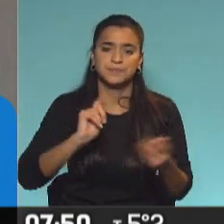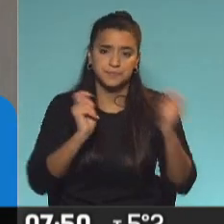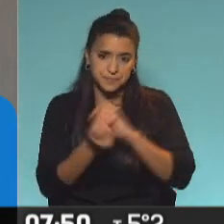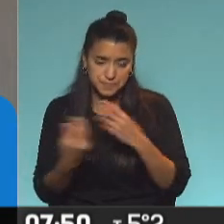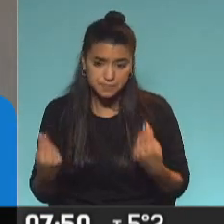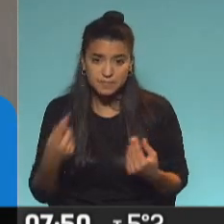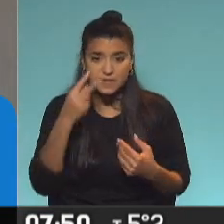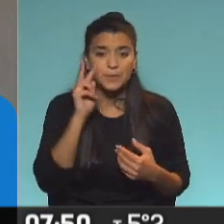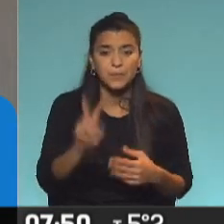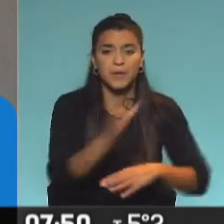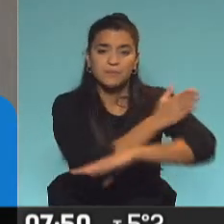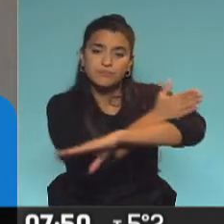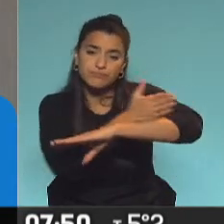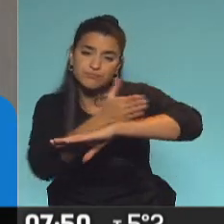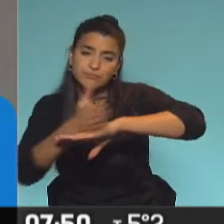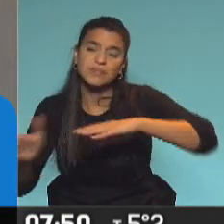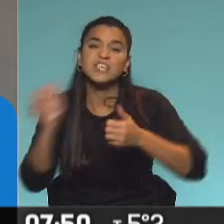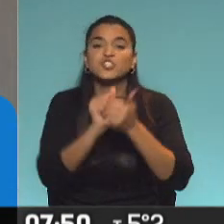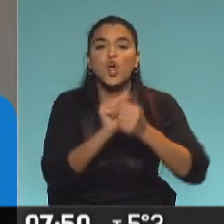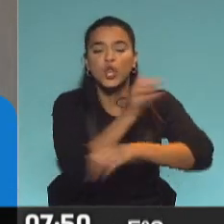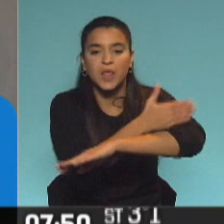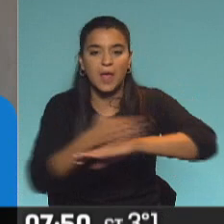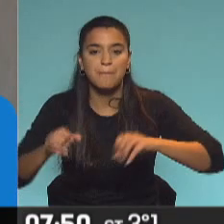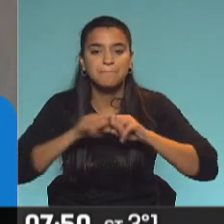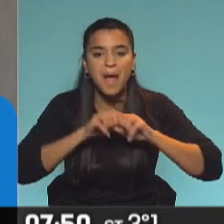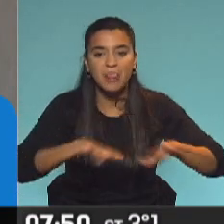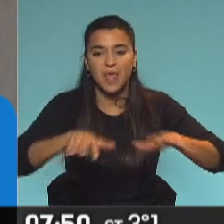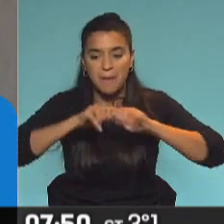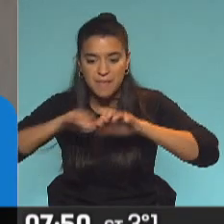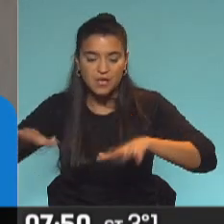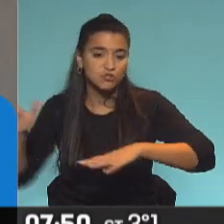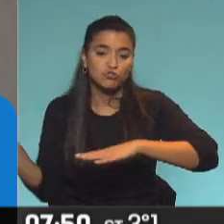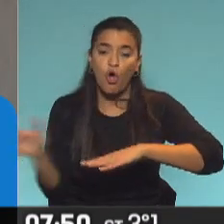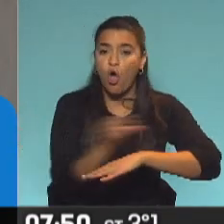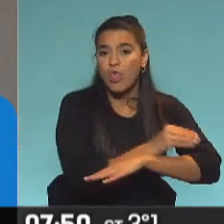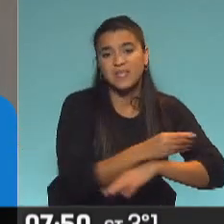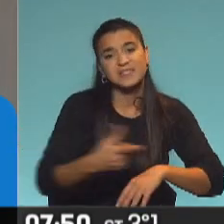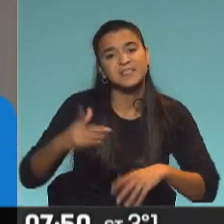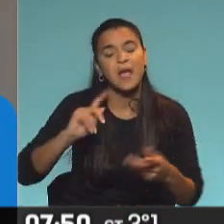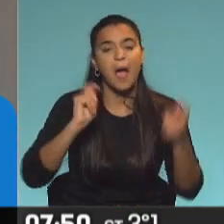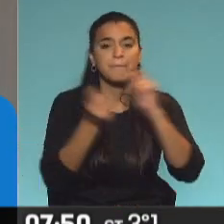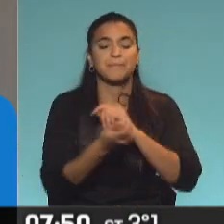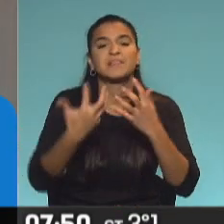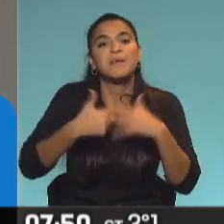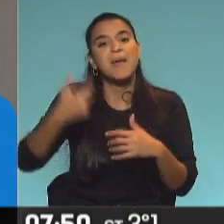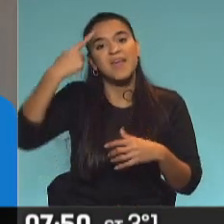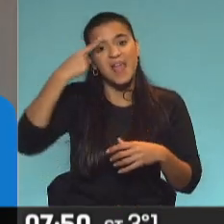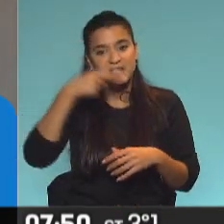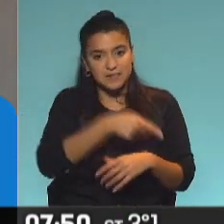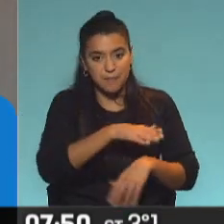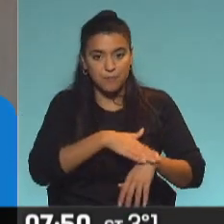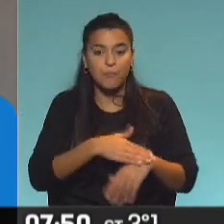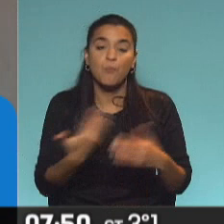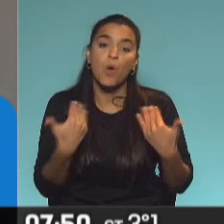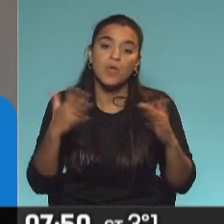uno ve la historia de la humanidad, todas las pandemias han cambiado los sistemas de creencias de la sociedad en ese momento. Así que es